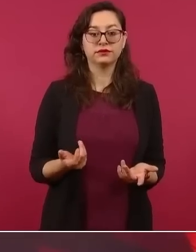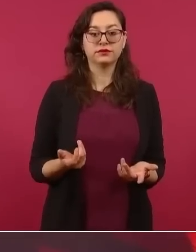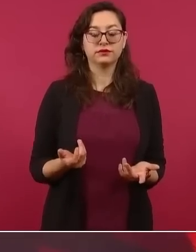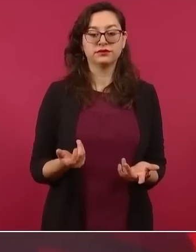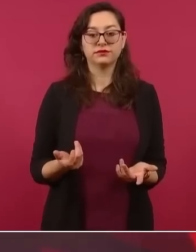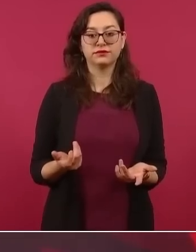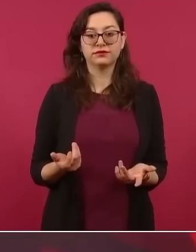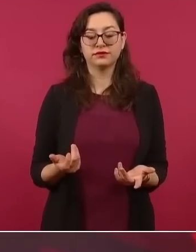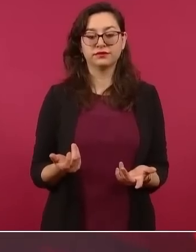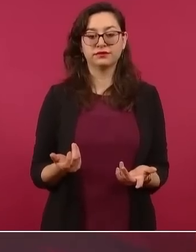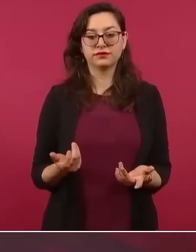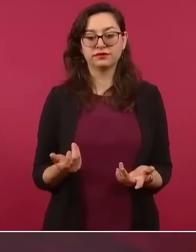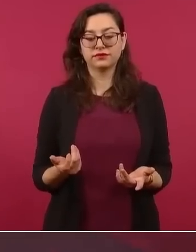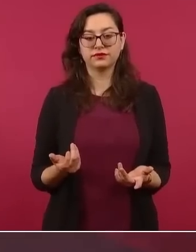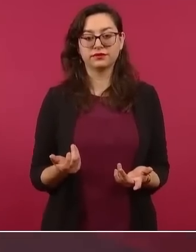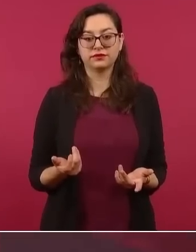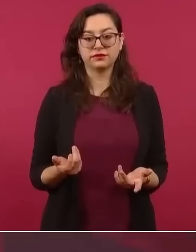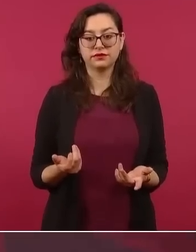explotan